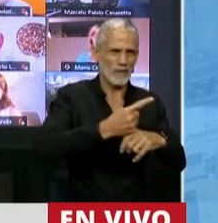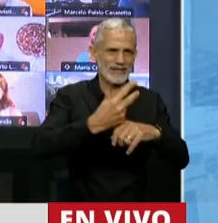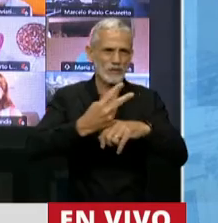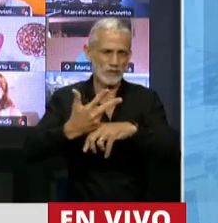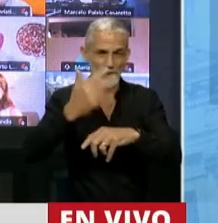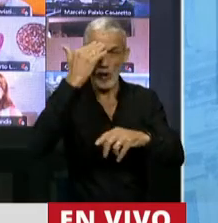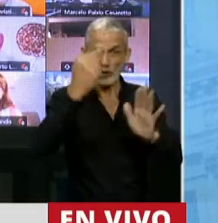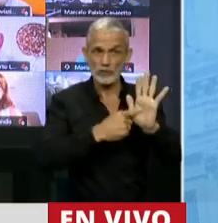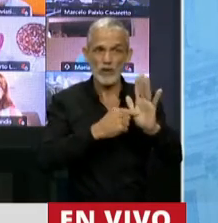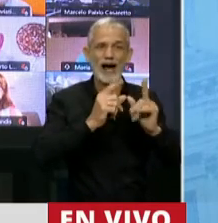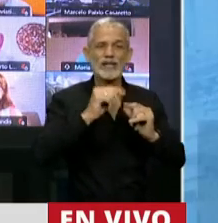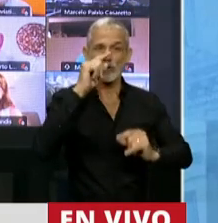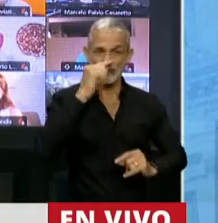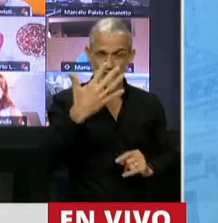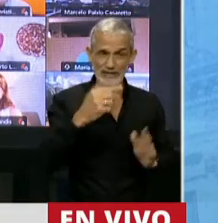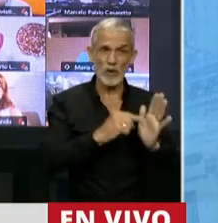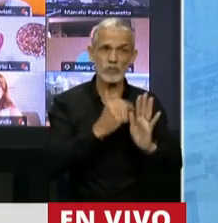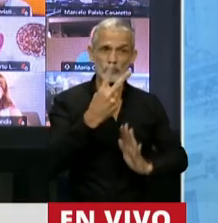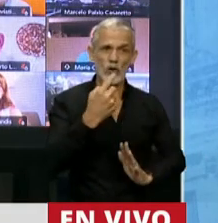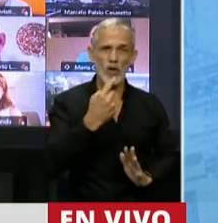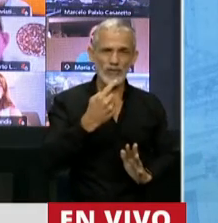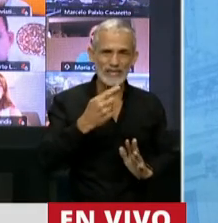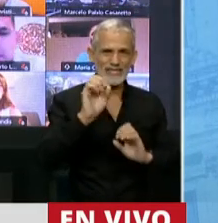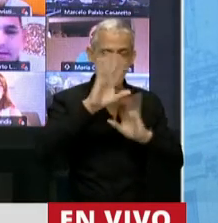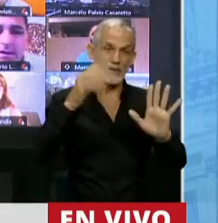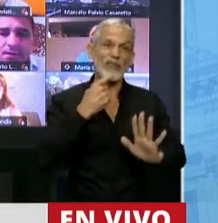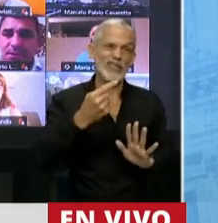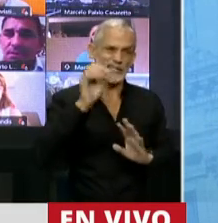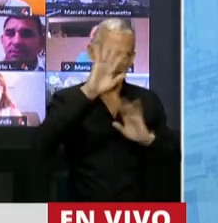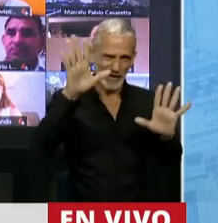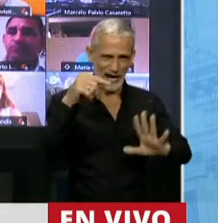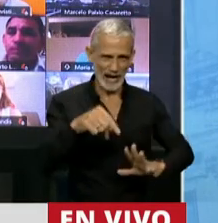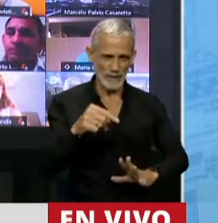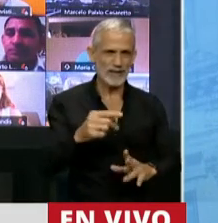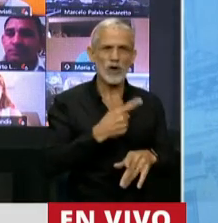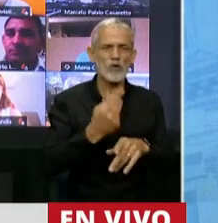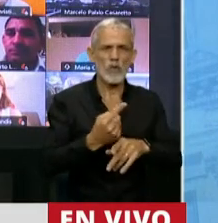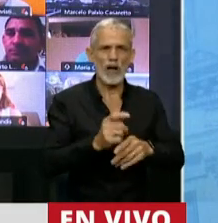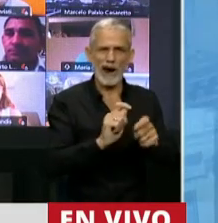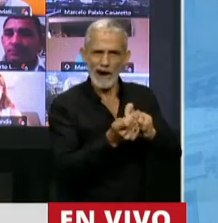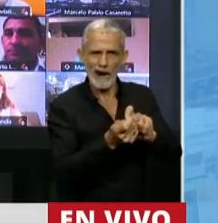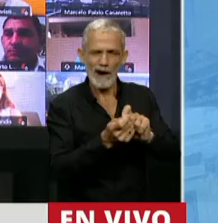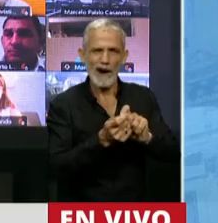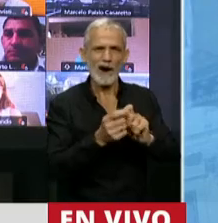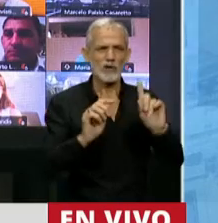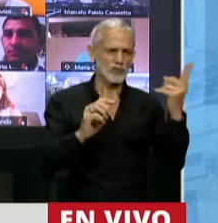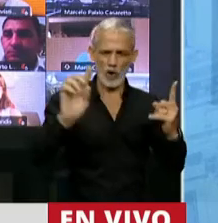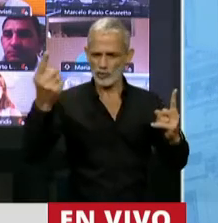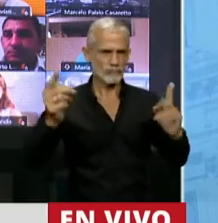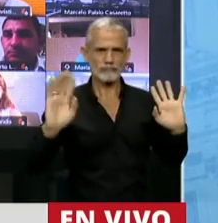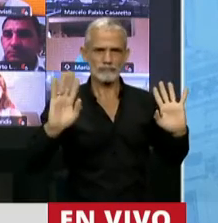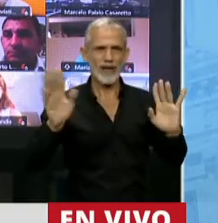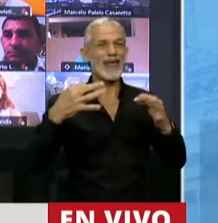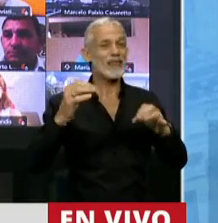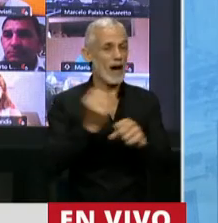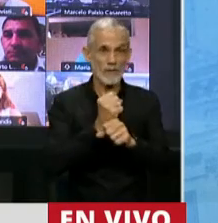La Constitución, en el artículo 75.2, dice claramente que no puede ser modificado unilateralmente ni reglamentado y será